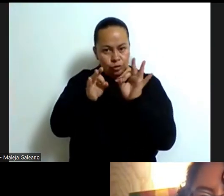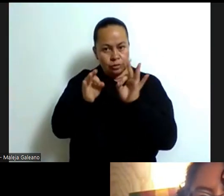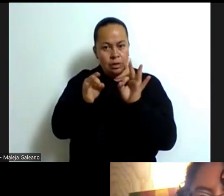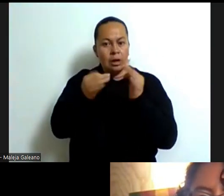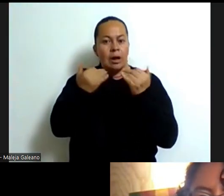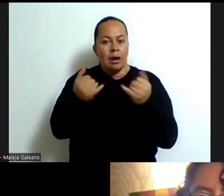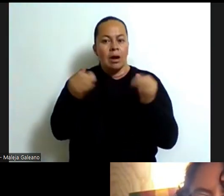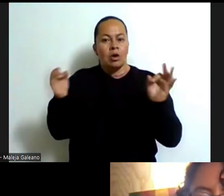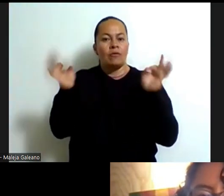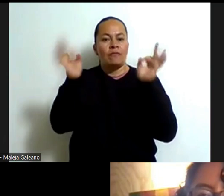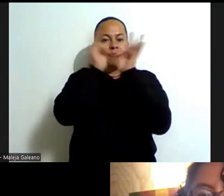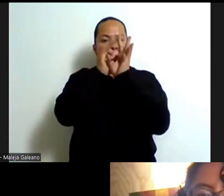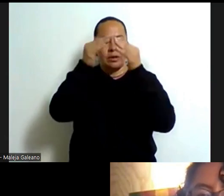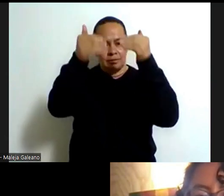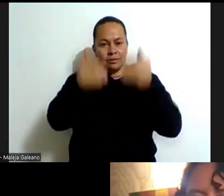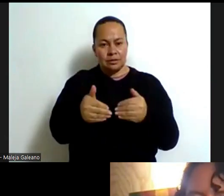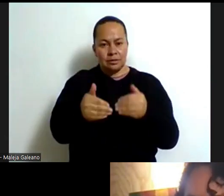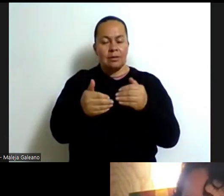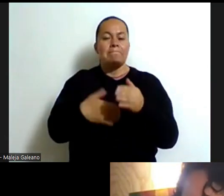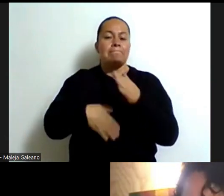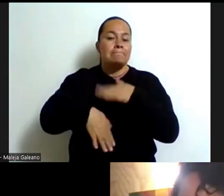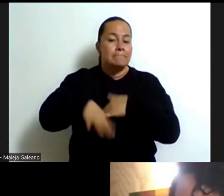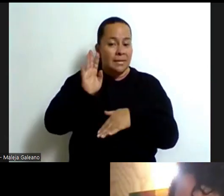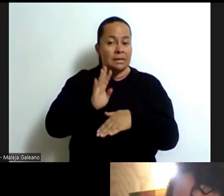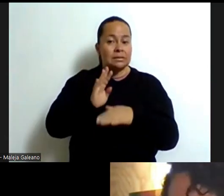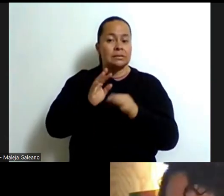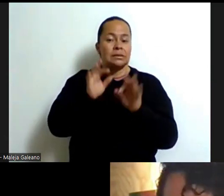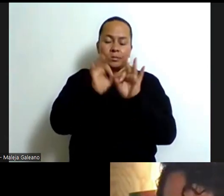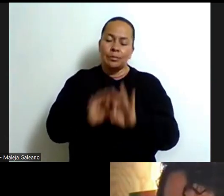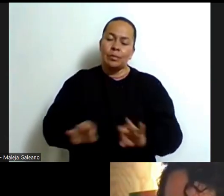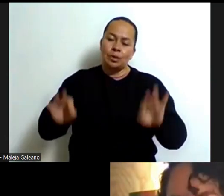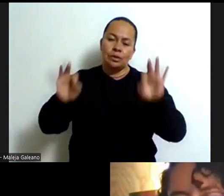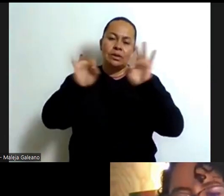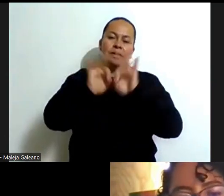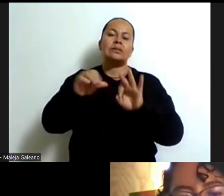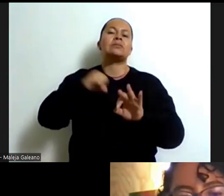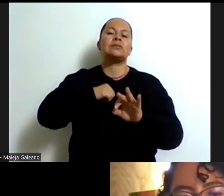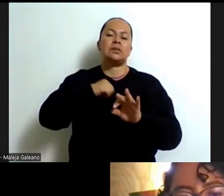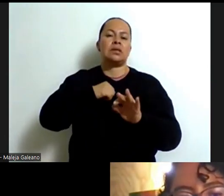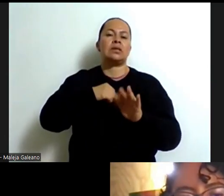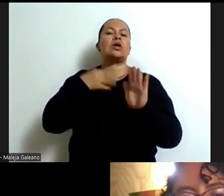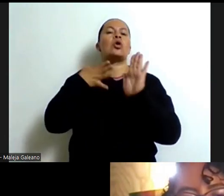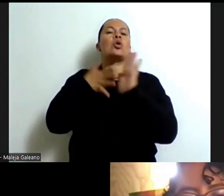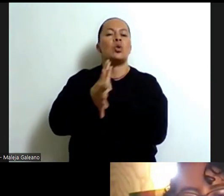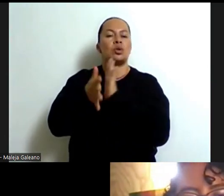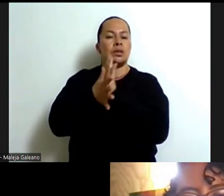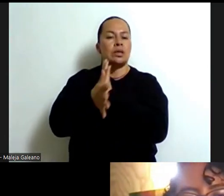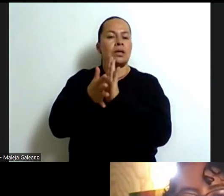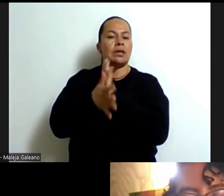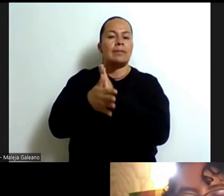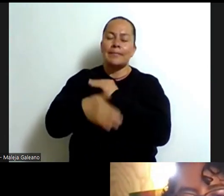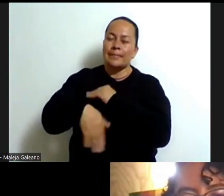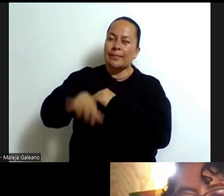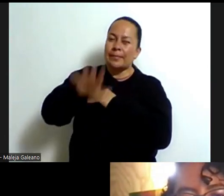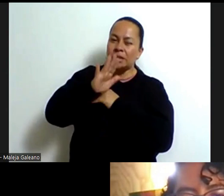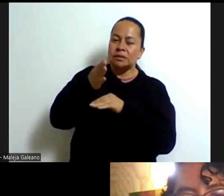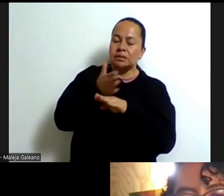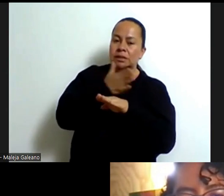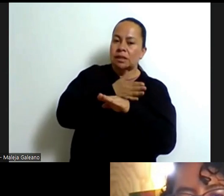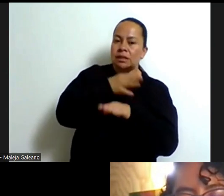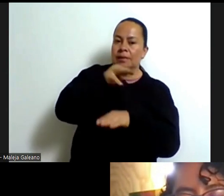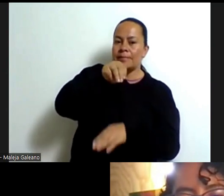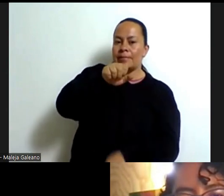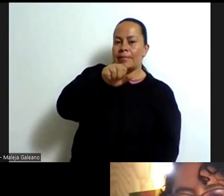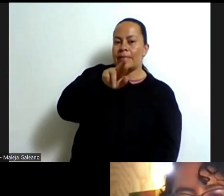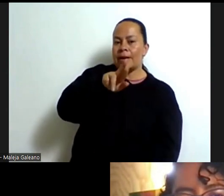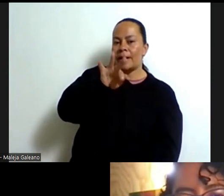discapacidad a su vez importante traer nuevamente a colación algo que nos compartía Marta que es esa sentencia